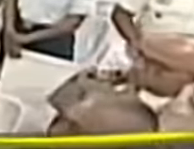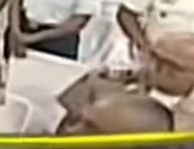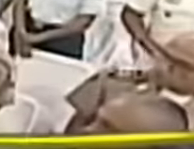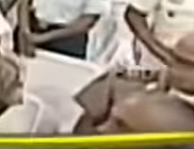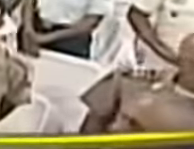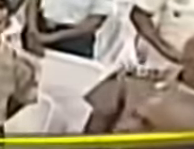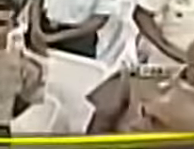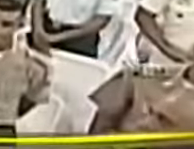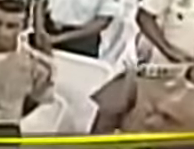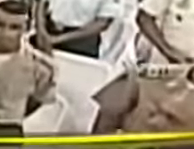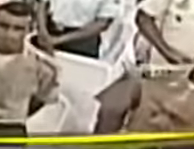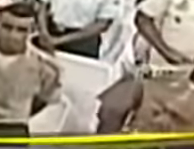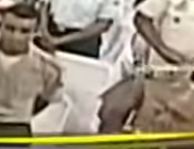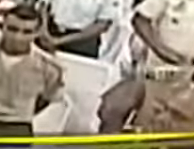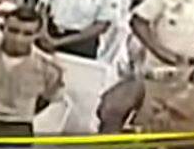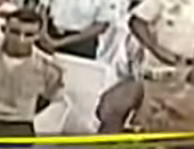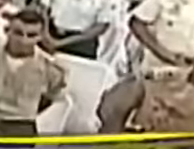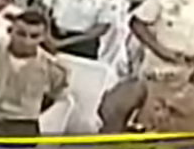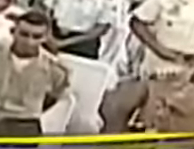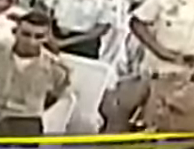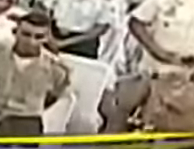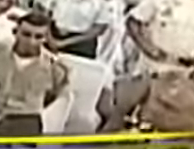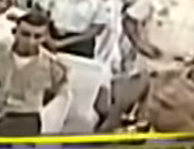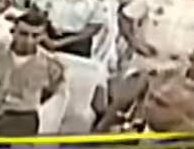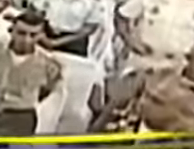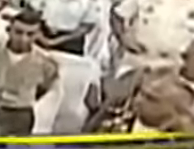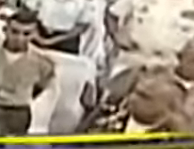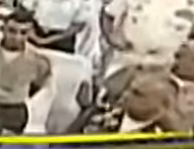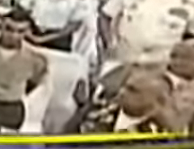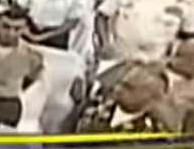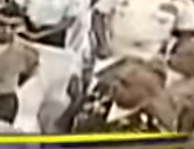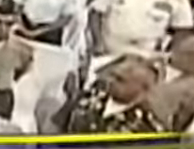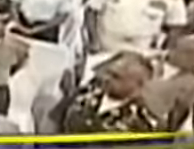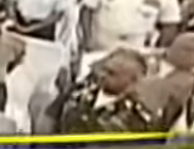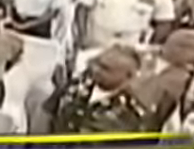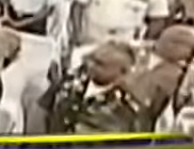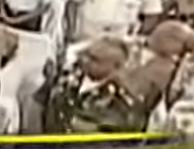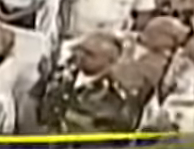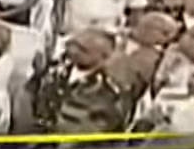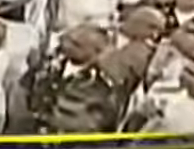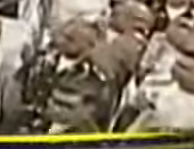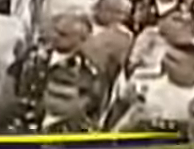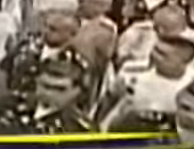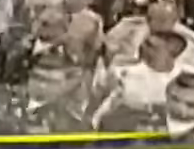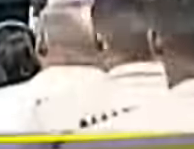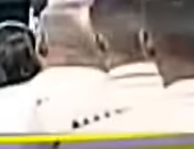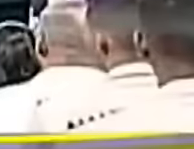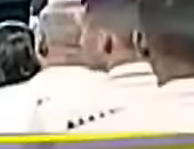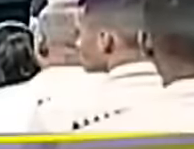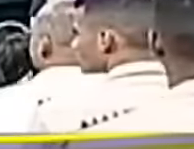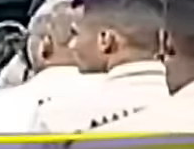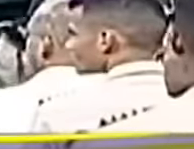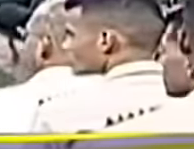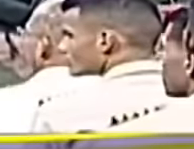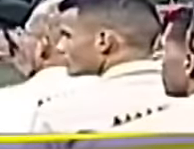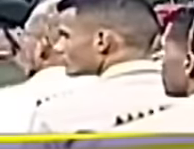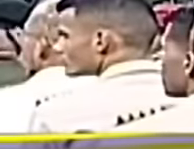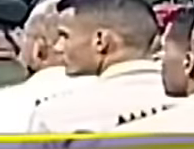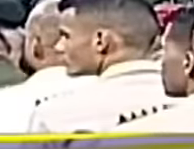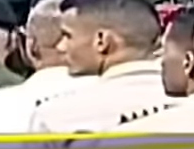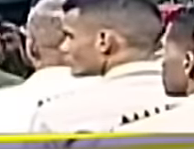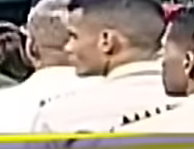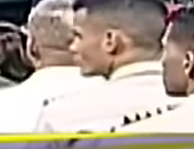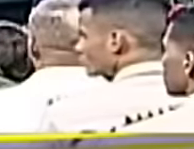transformaba, a un soldado barinés con su fusil empuñaba, diciendo no por ahora.